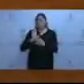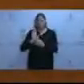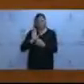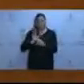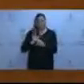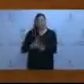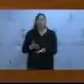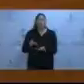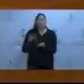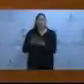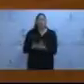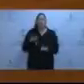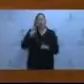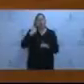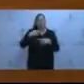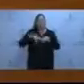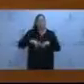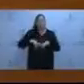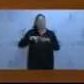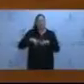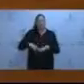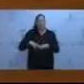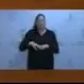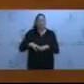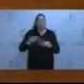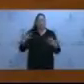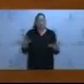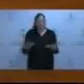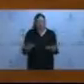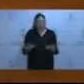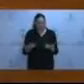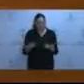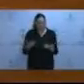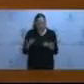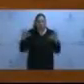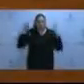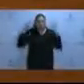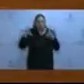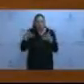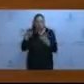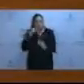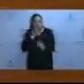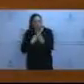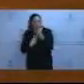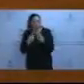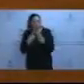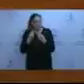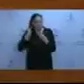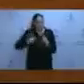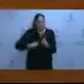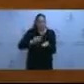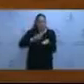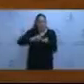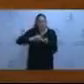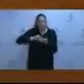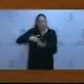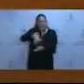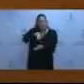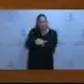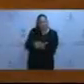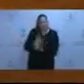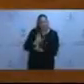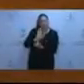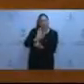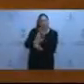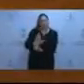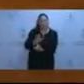un dictamen con carácter de urgencia al Consejo Consultivo, dictamen que fue emitido por este órgano en marzo